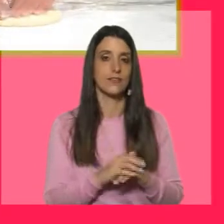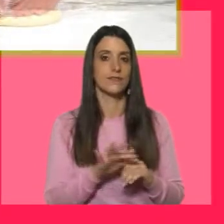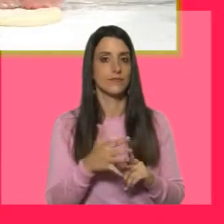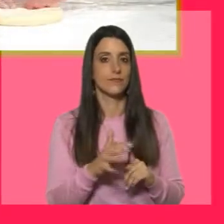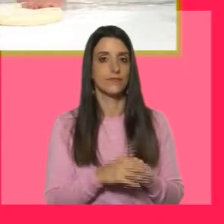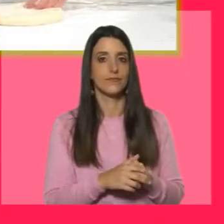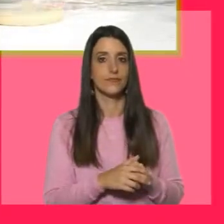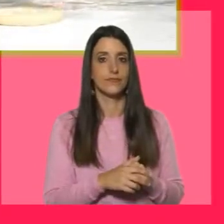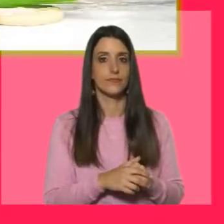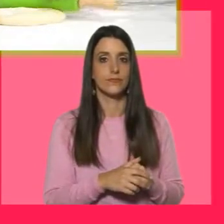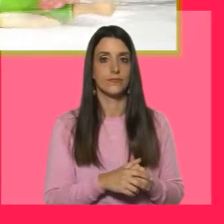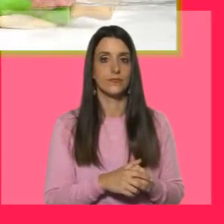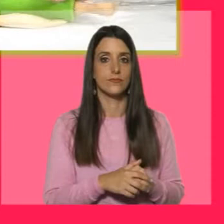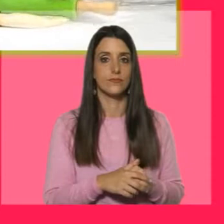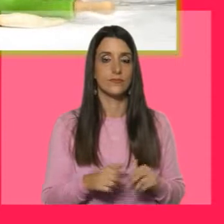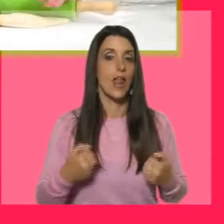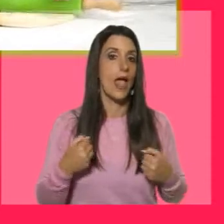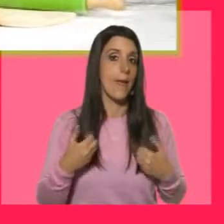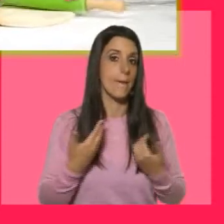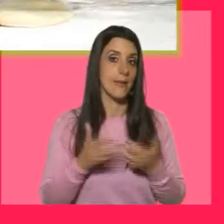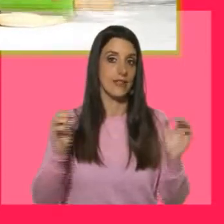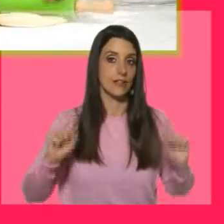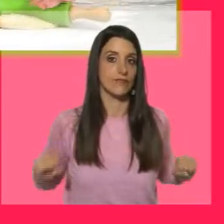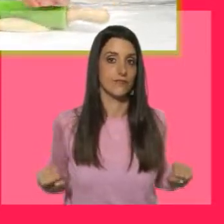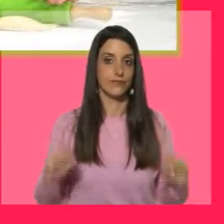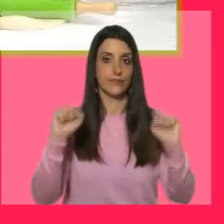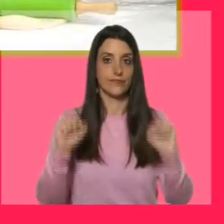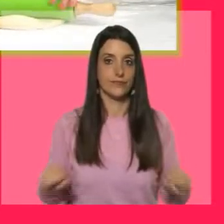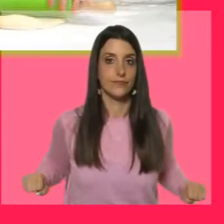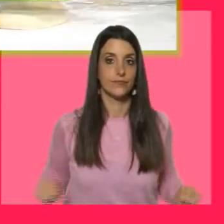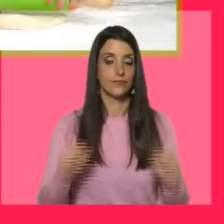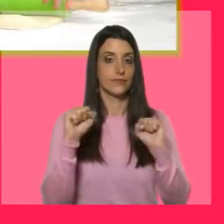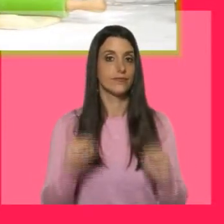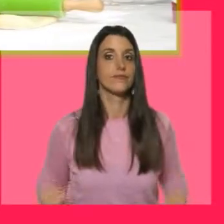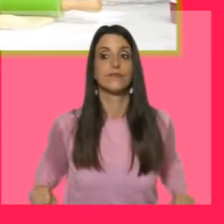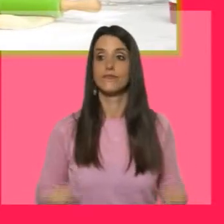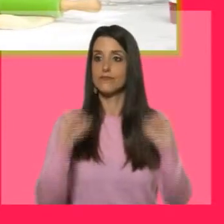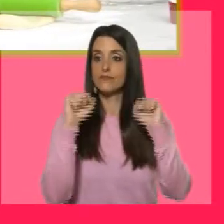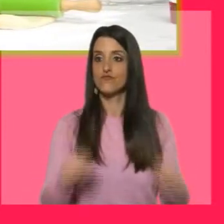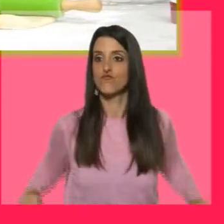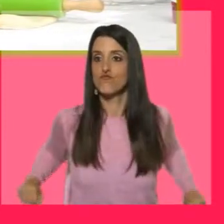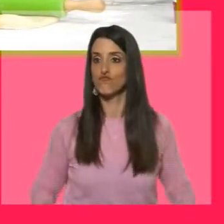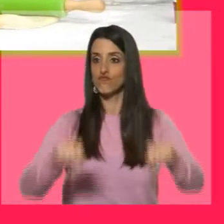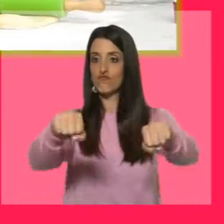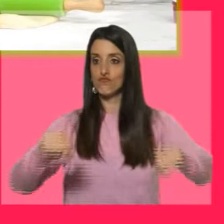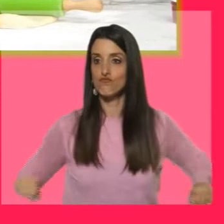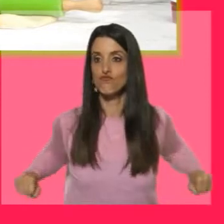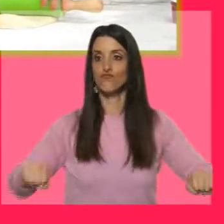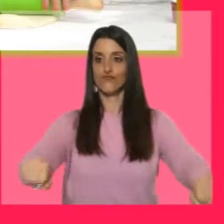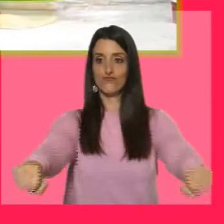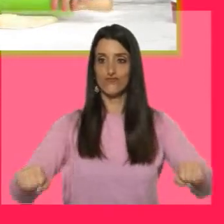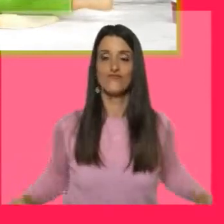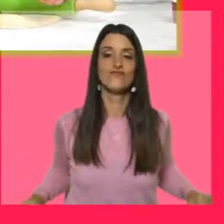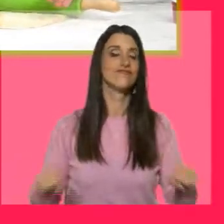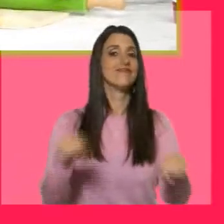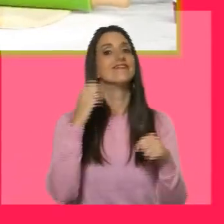así. Y vamos a empezar. Bien. ¿Ves que oh, esta masa? Todo, chicos. Bueno, tampoco tanto. No, ahora la para gente que va a esperar